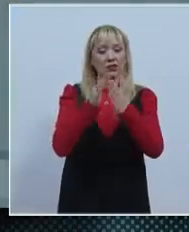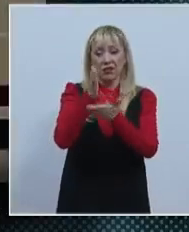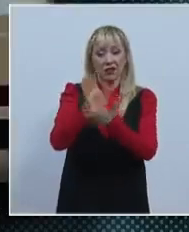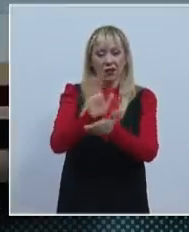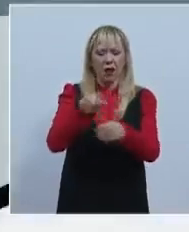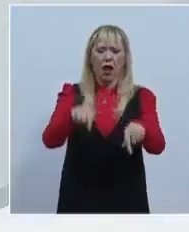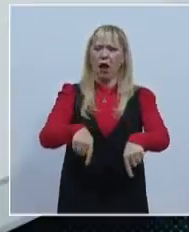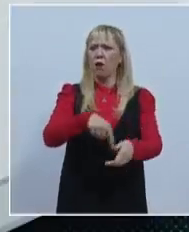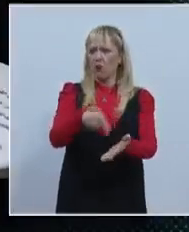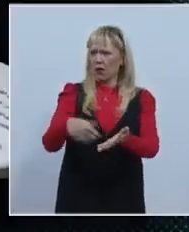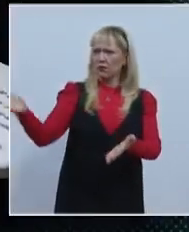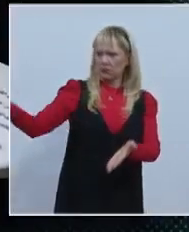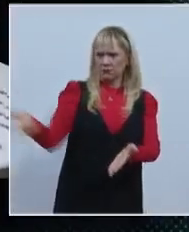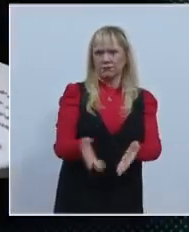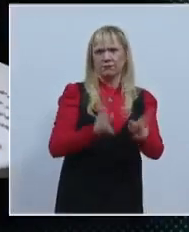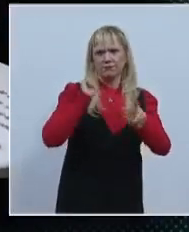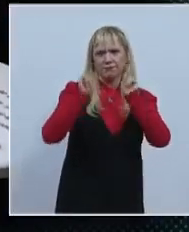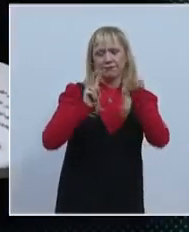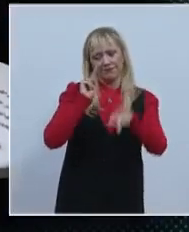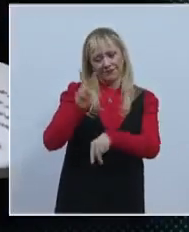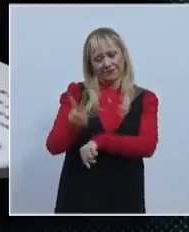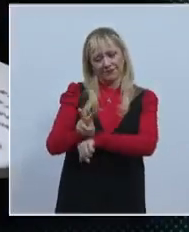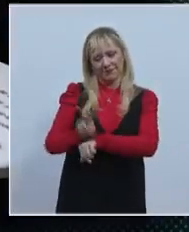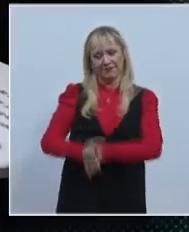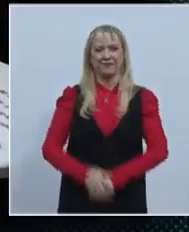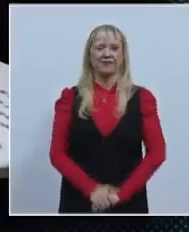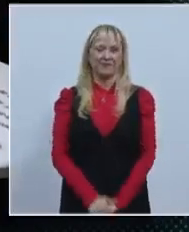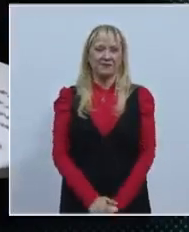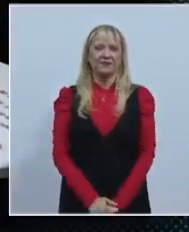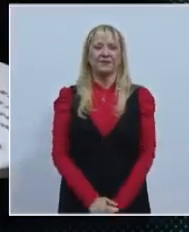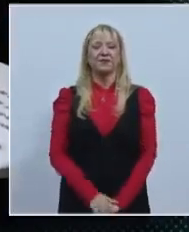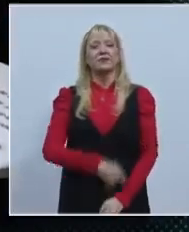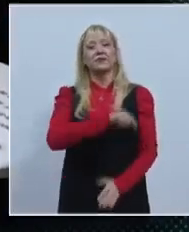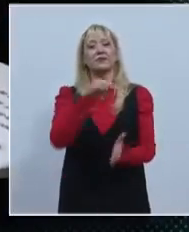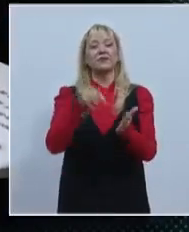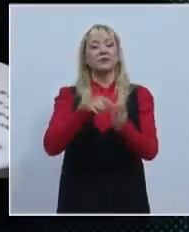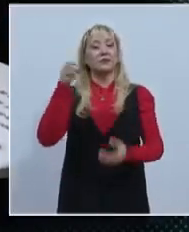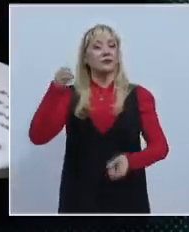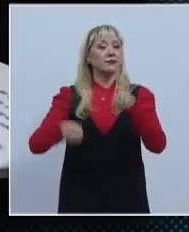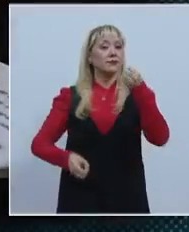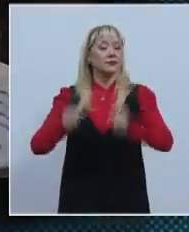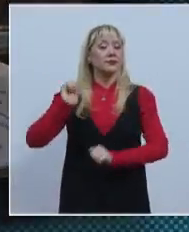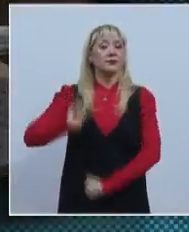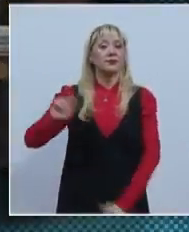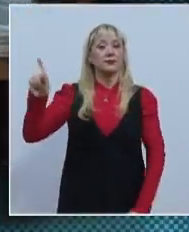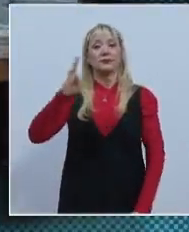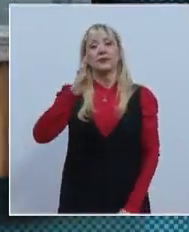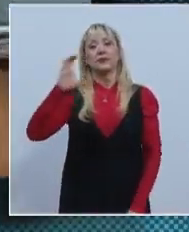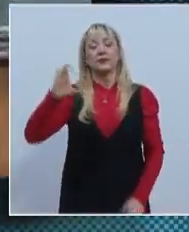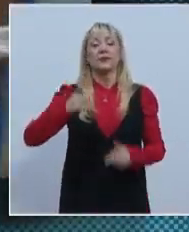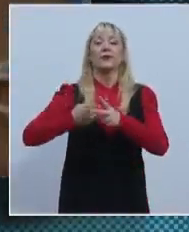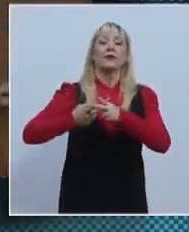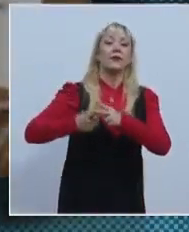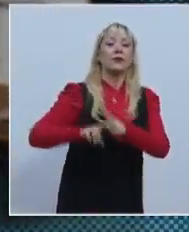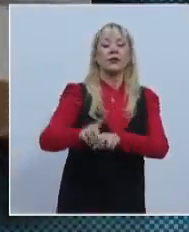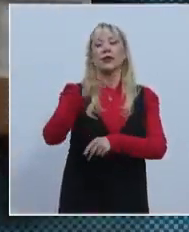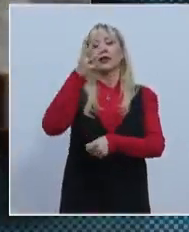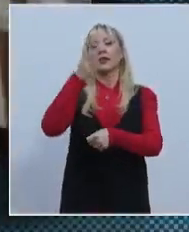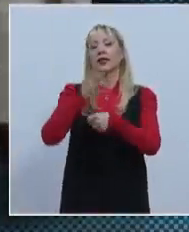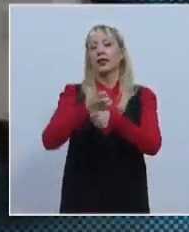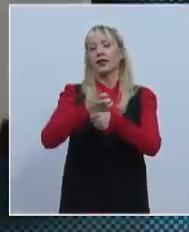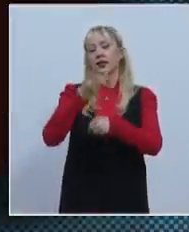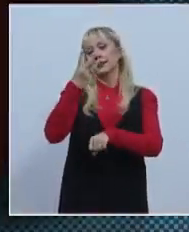conflicto. El Centro de Justicia Alternativa del Poder Judicial de Baja California dio inicio a la tercera semana